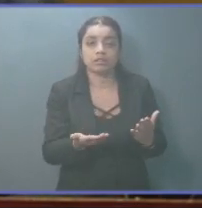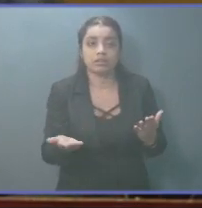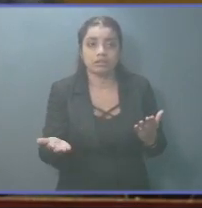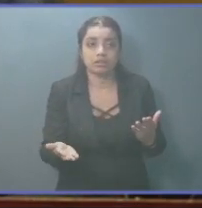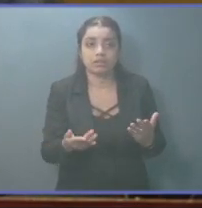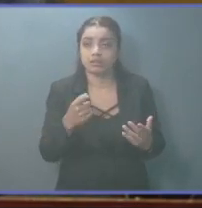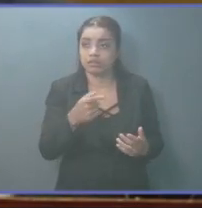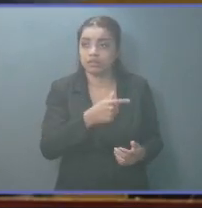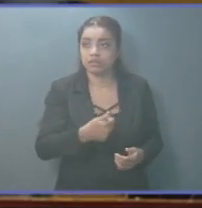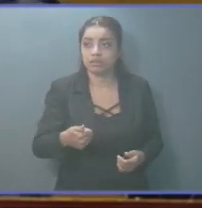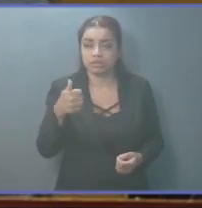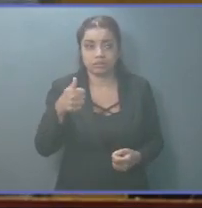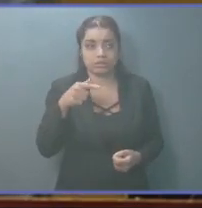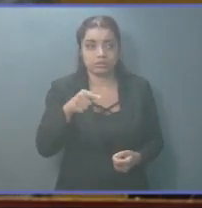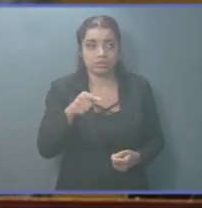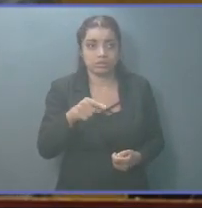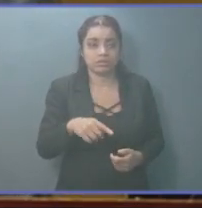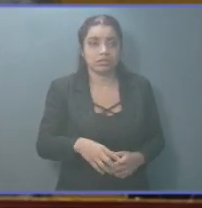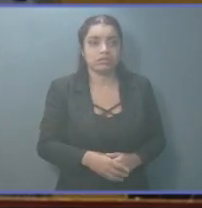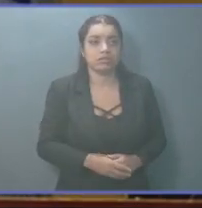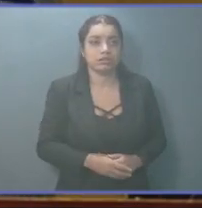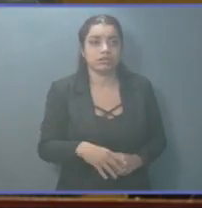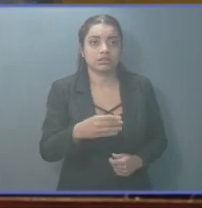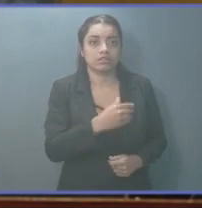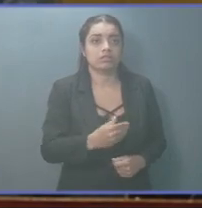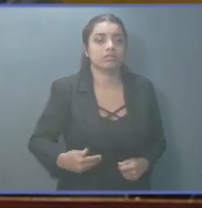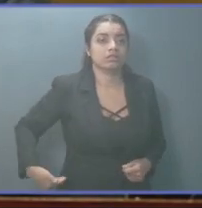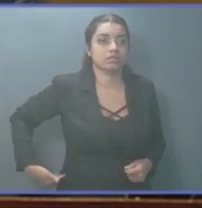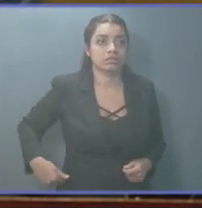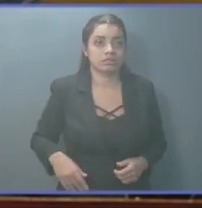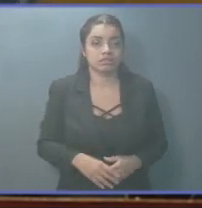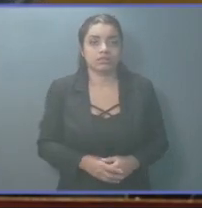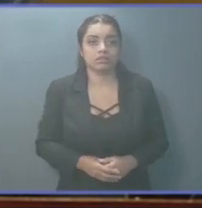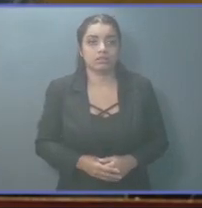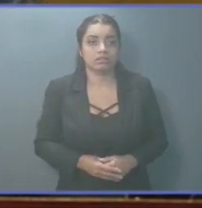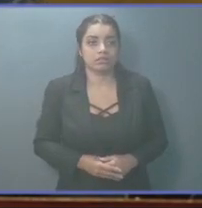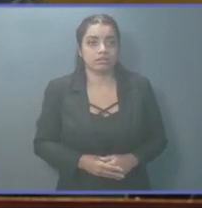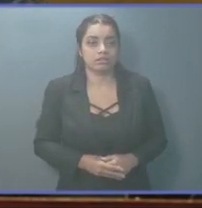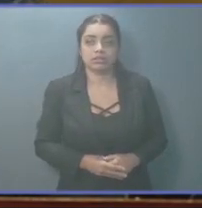al jefe del batallón presidencial. Procedemos